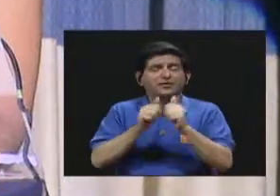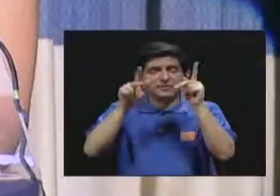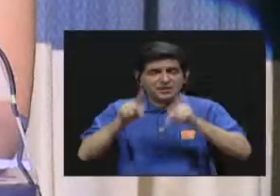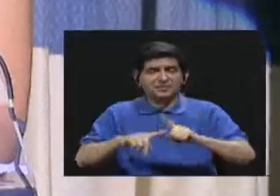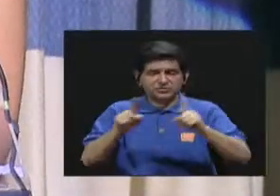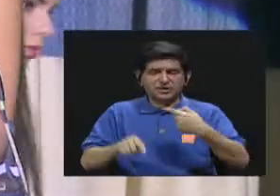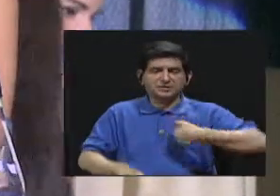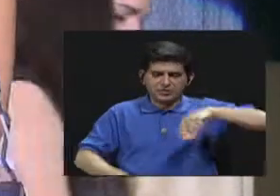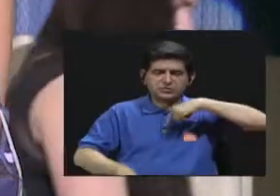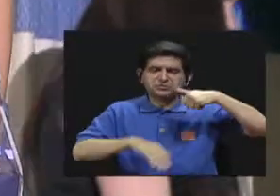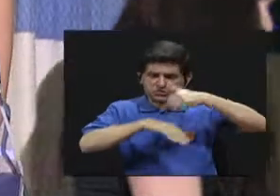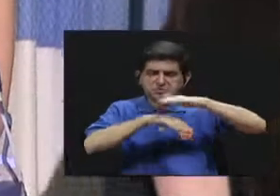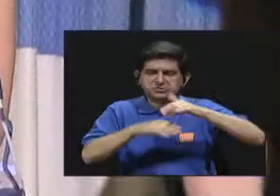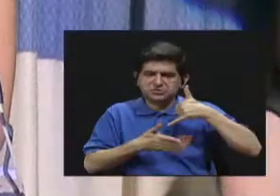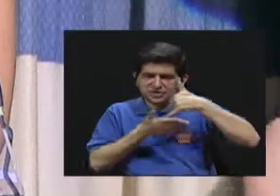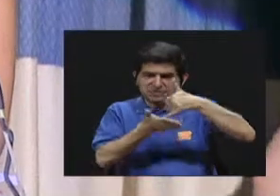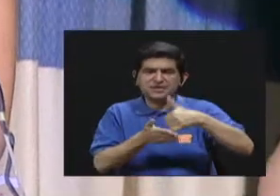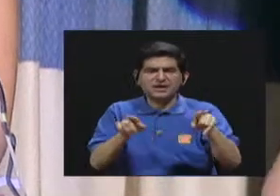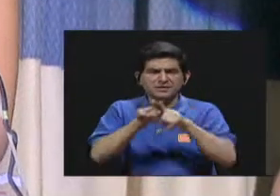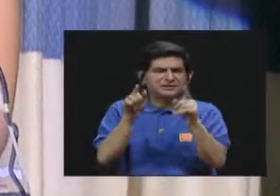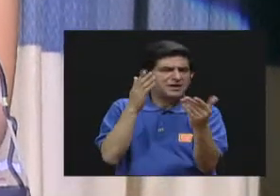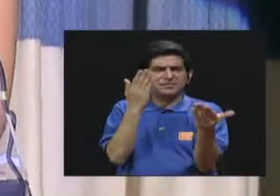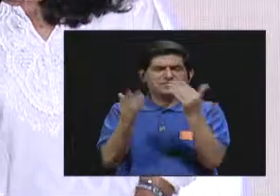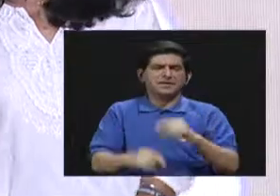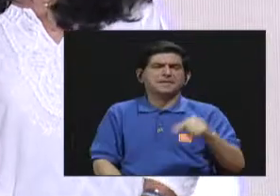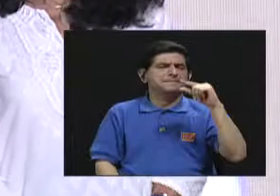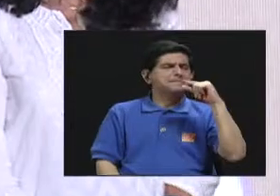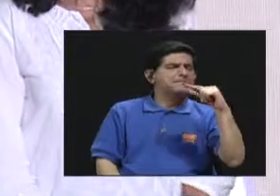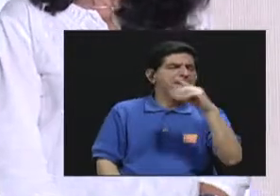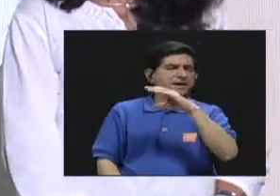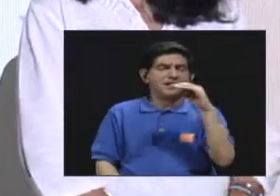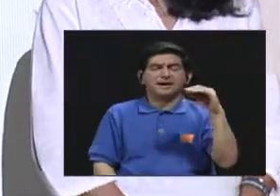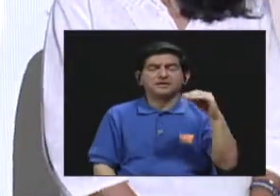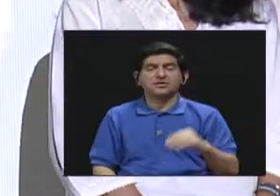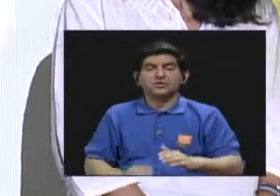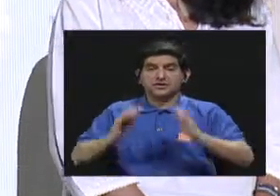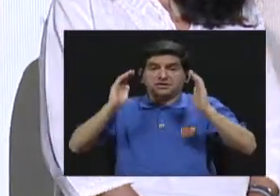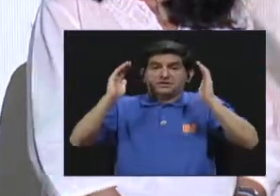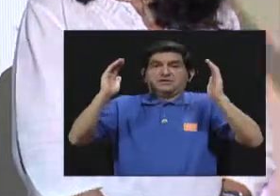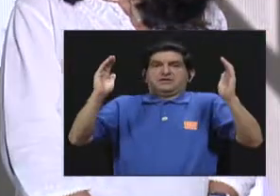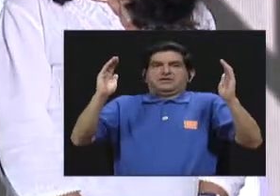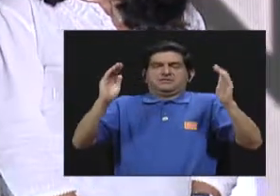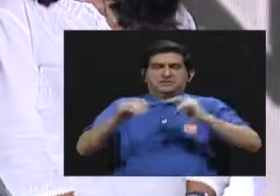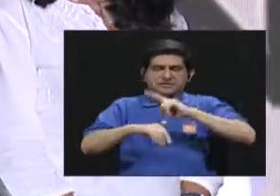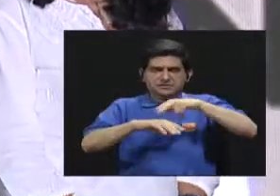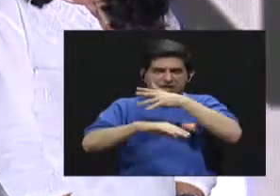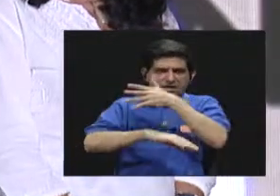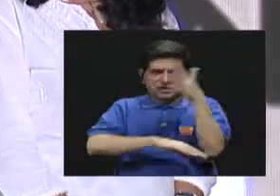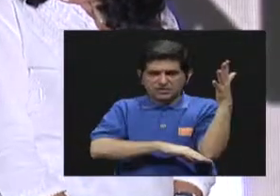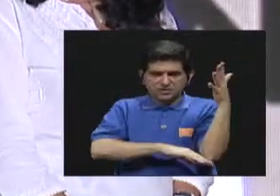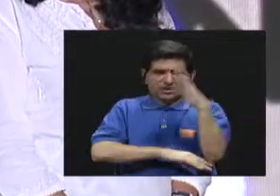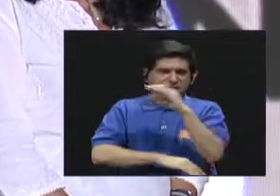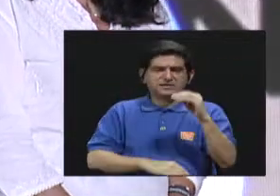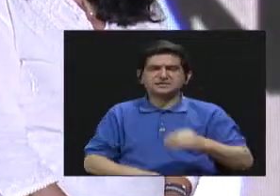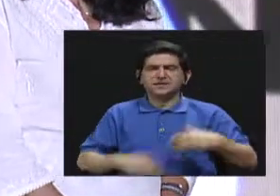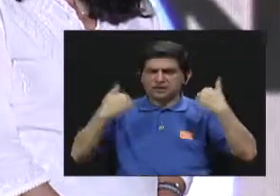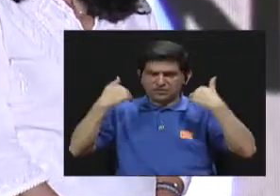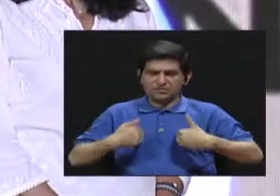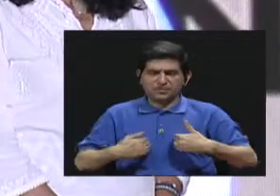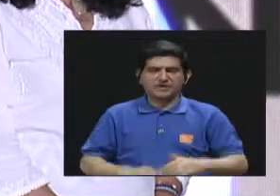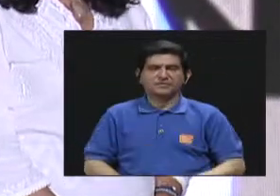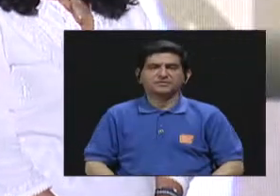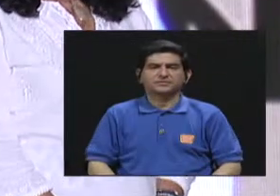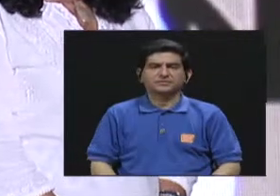llegar. El contraste también entre lo pequeño y lo gigante, ¿verdad? Lo natural y lo humano. Los años de fierro, dirigida